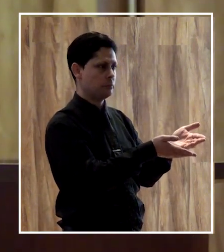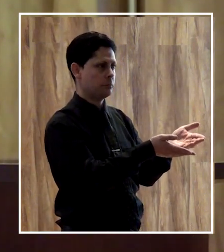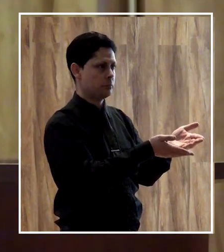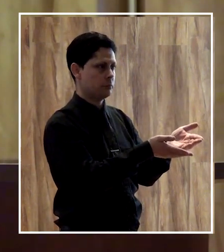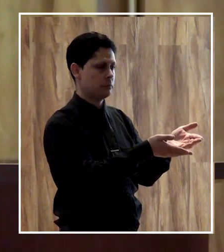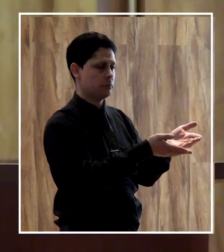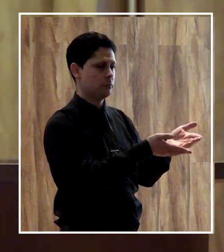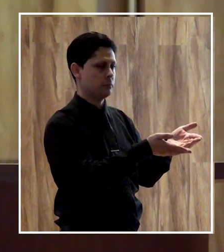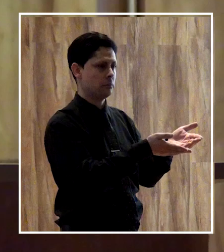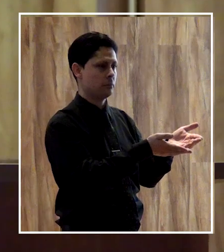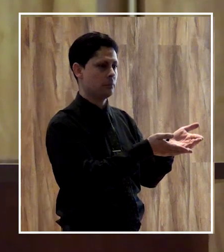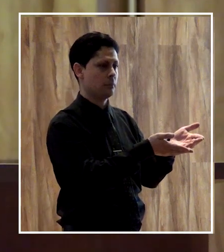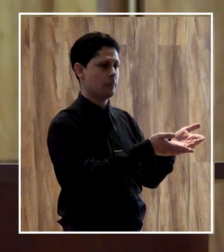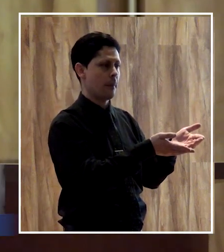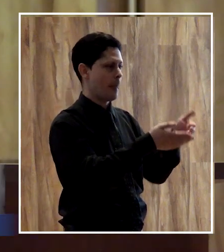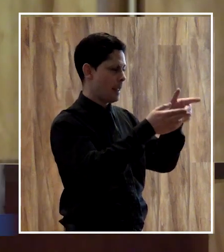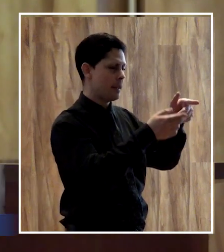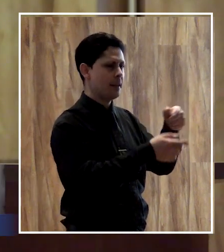Tengo